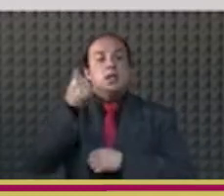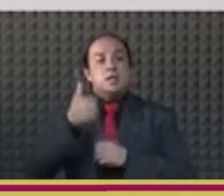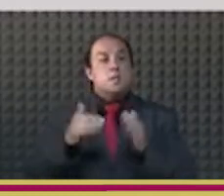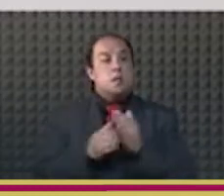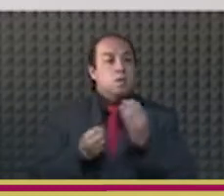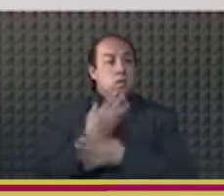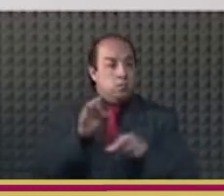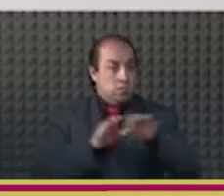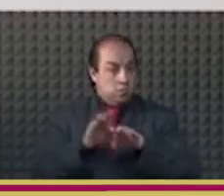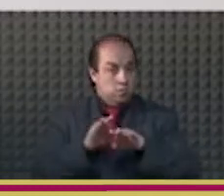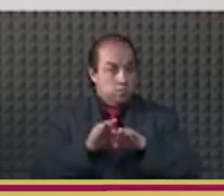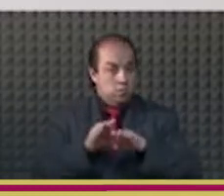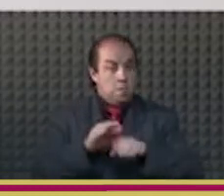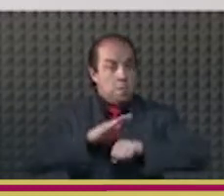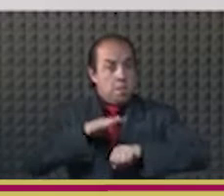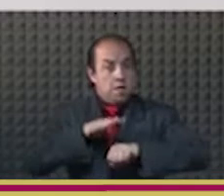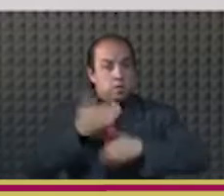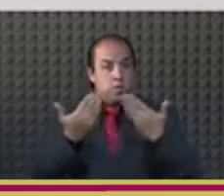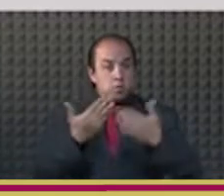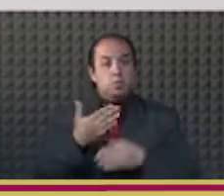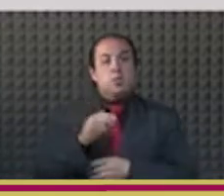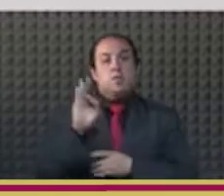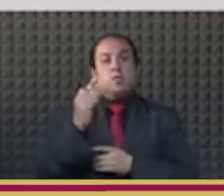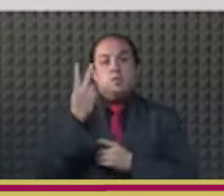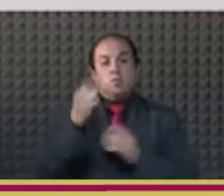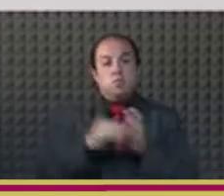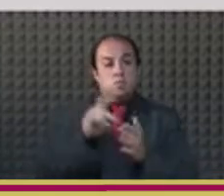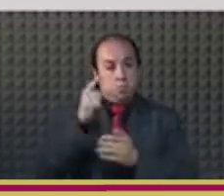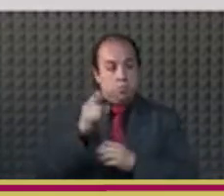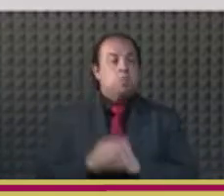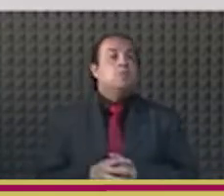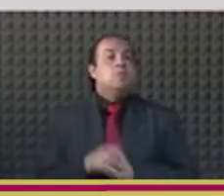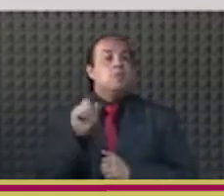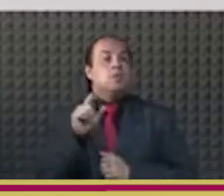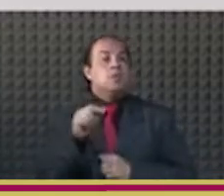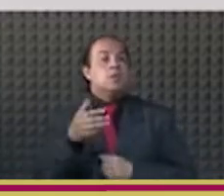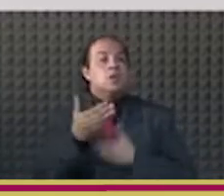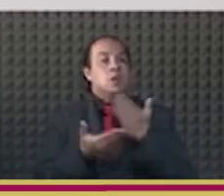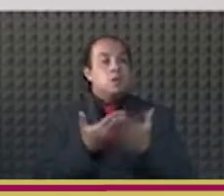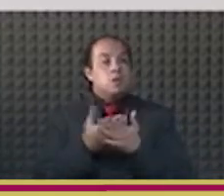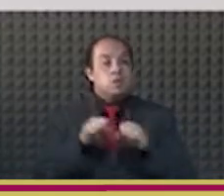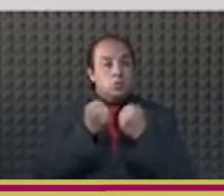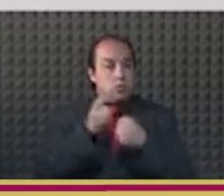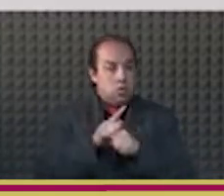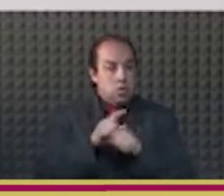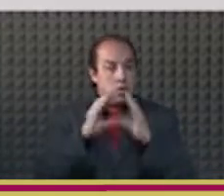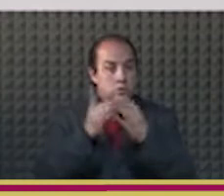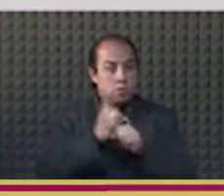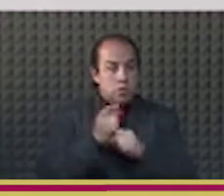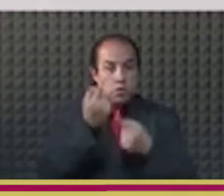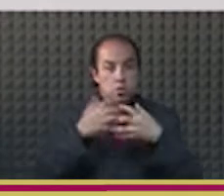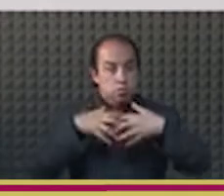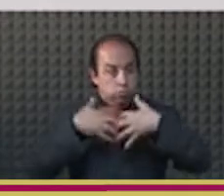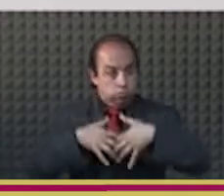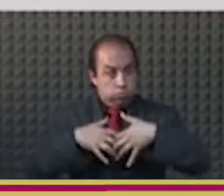nuevos empleos adicionales a los que había en febrero de 2020. También en servicios sociales y comunales, y en algunas